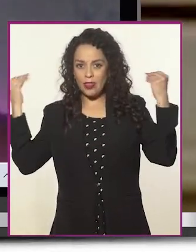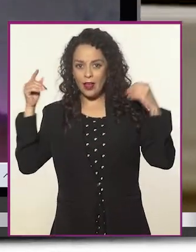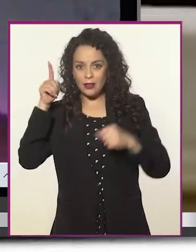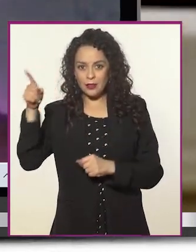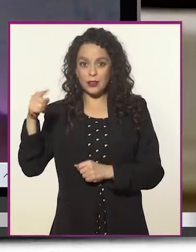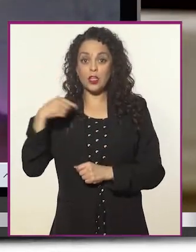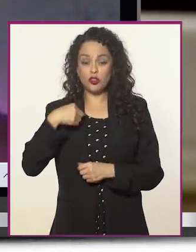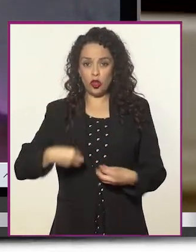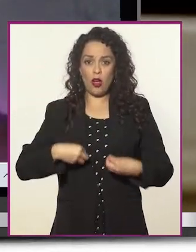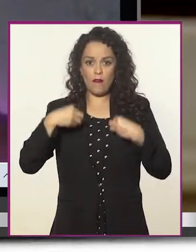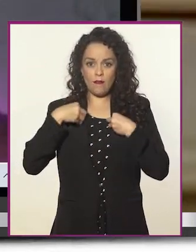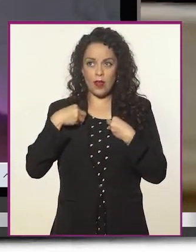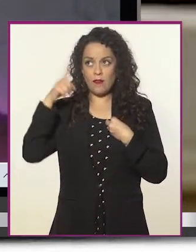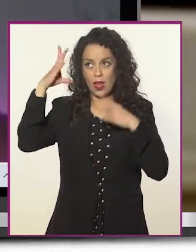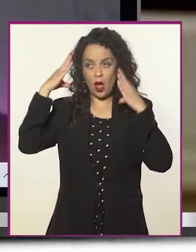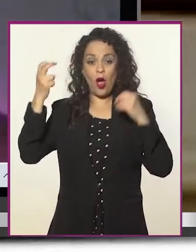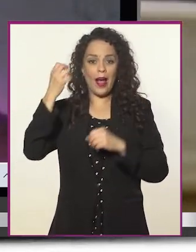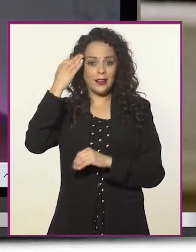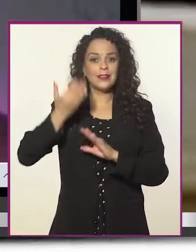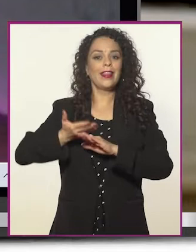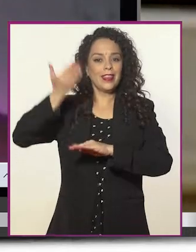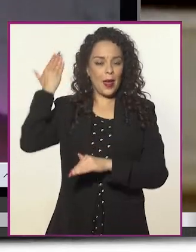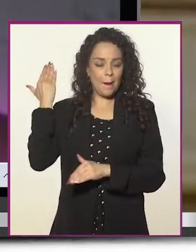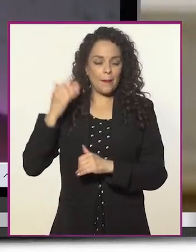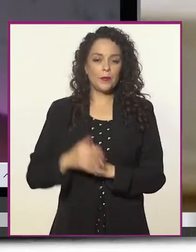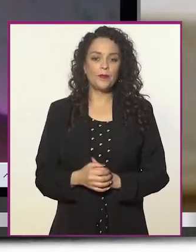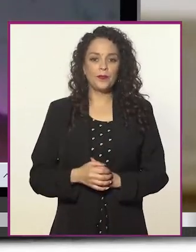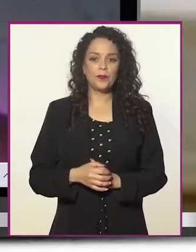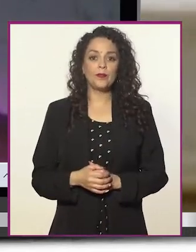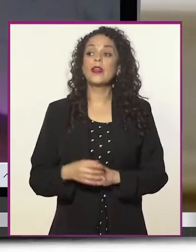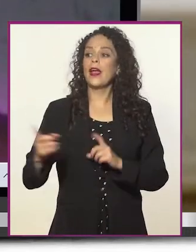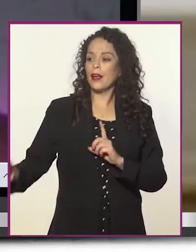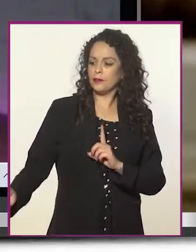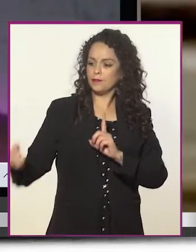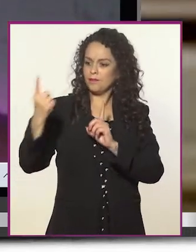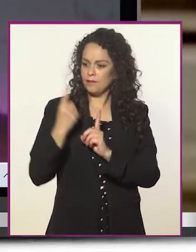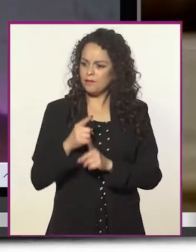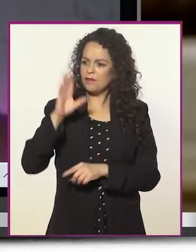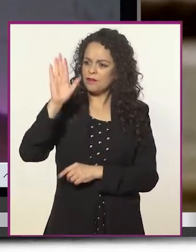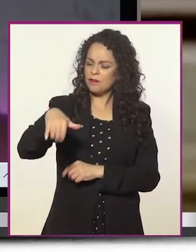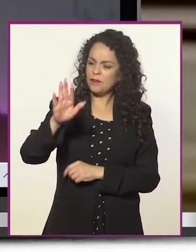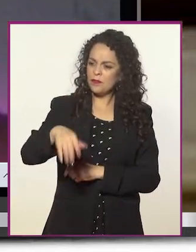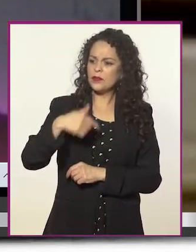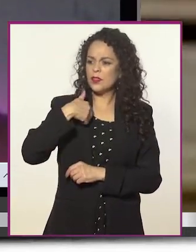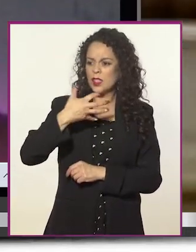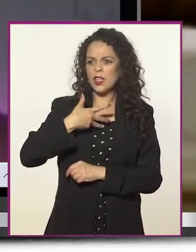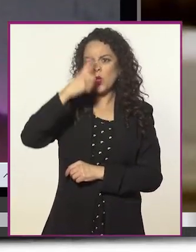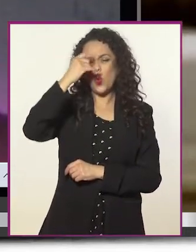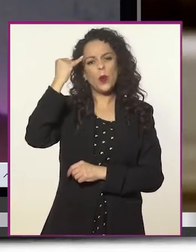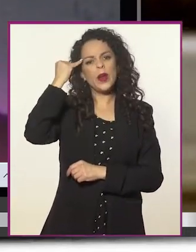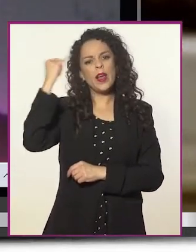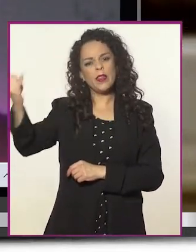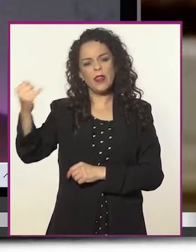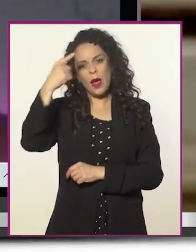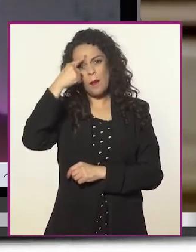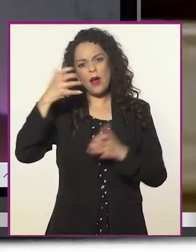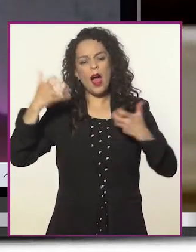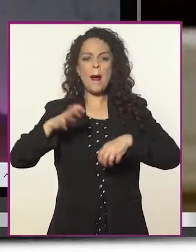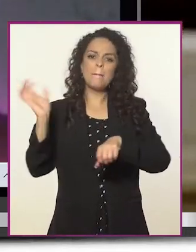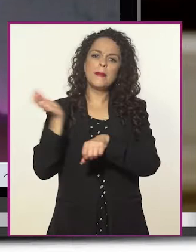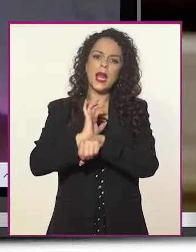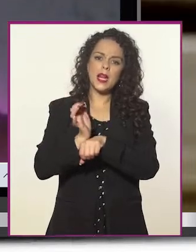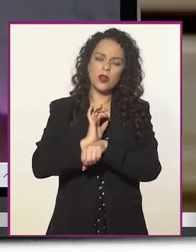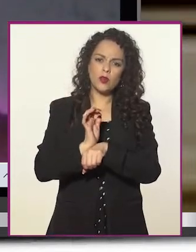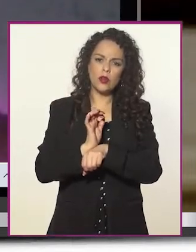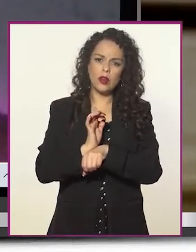y yo vivía en Holanda en aquel entonces, y se acerca a mí y me dice: oye, tengo una idea para una